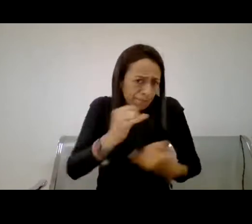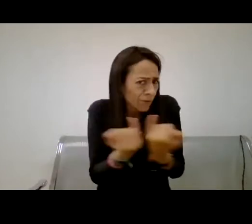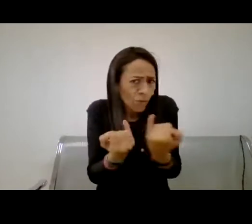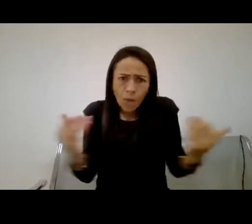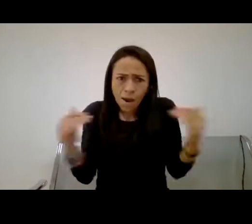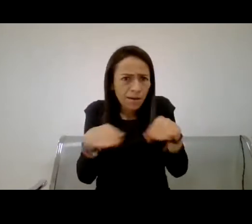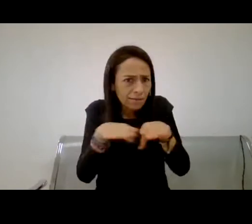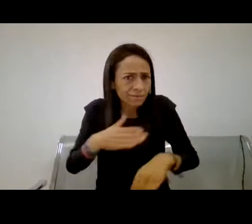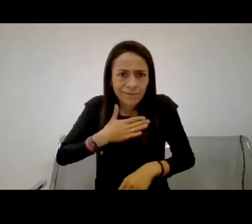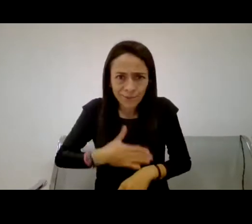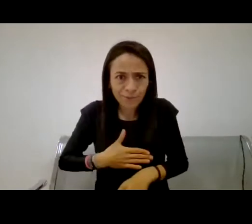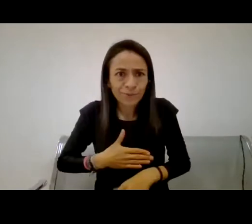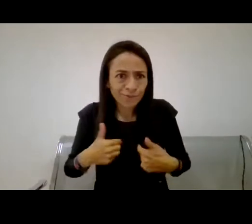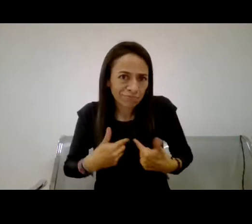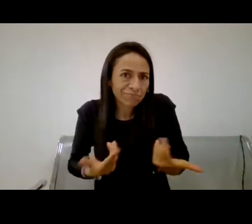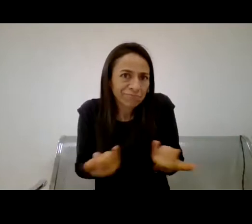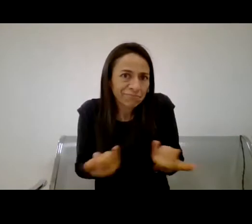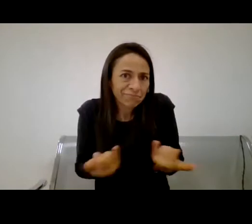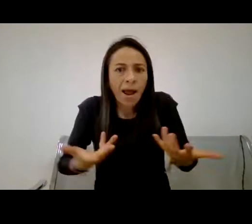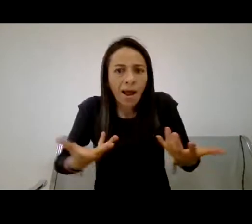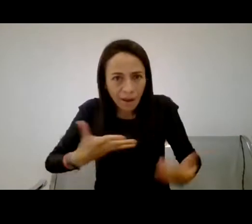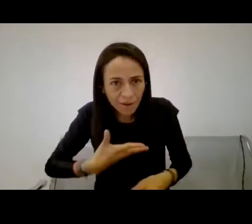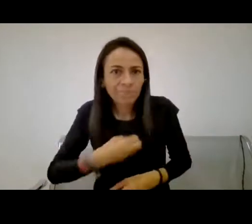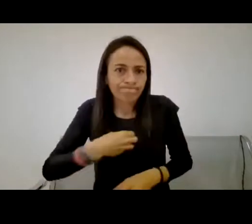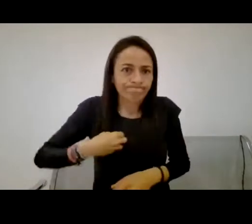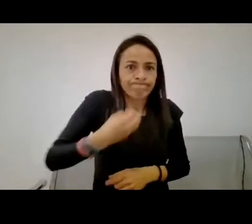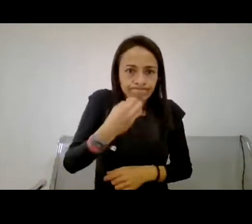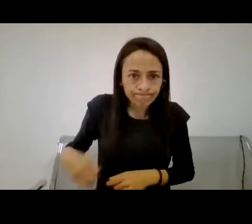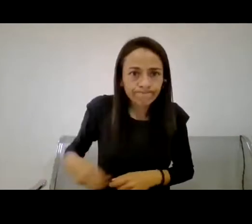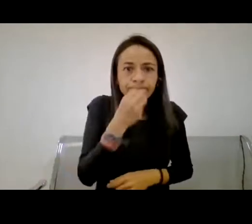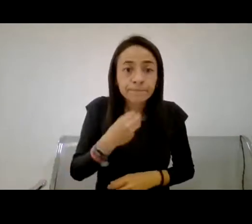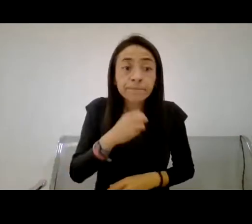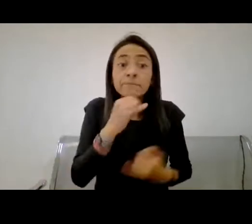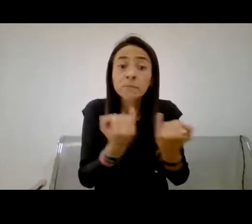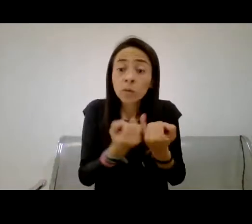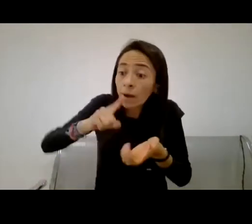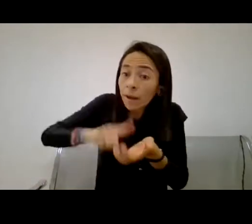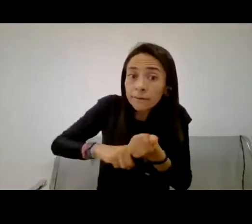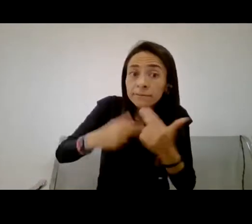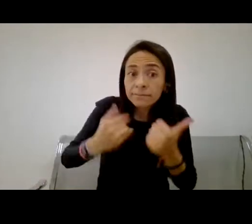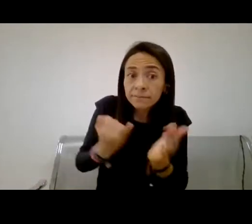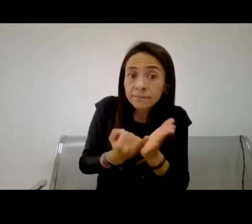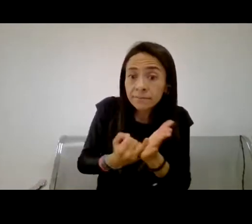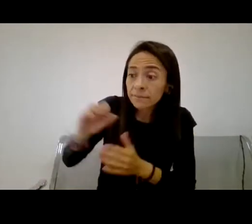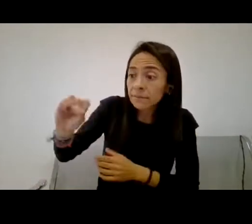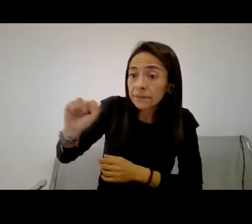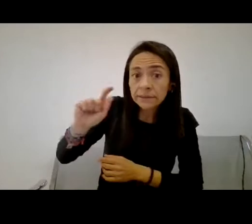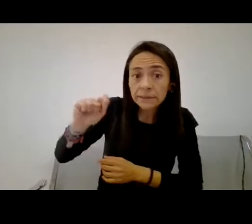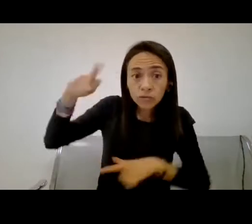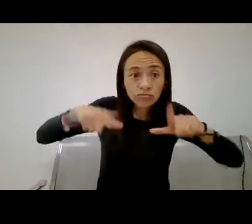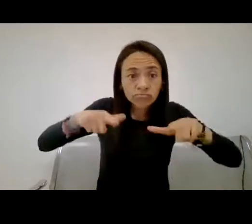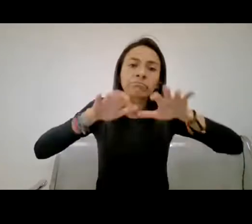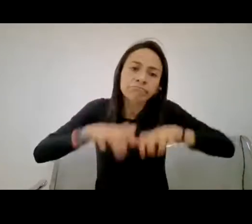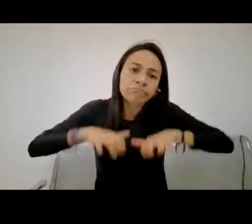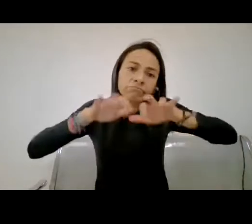toca, tenemos que darle información al portal de transparencia del SAT. Hay obligaciones, pero ¿qué pasa